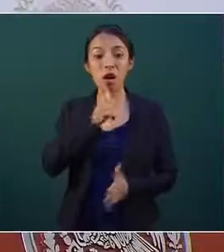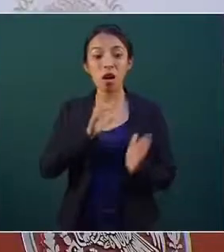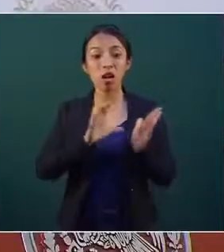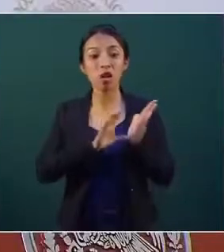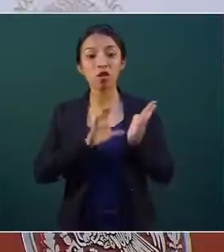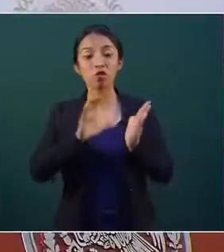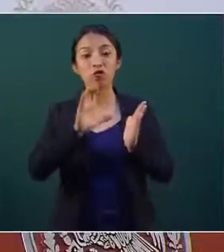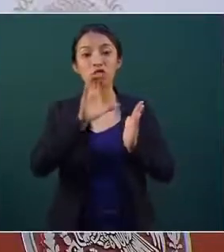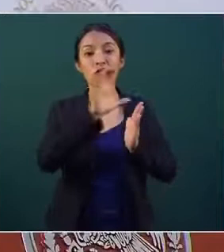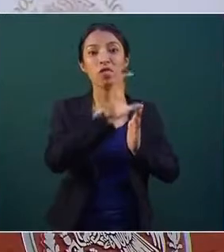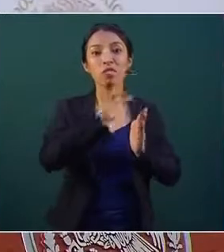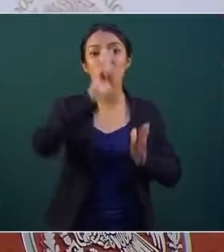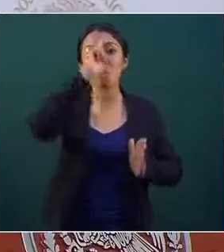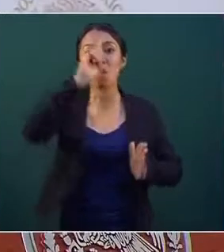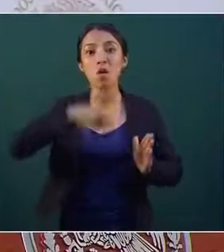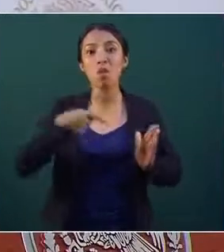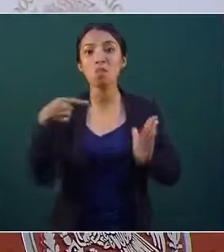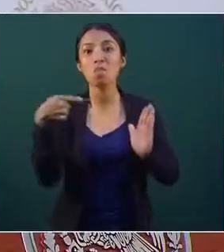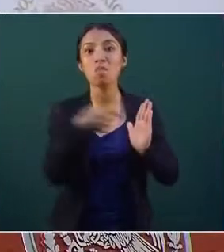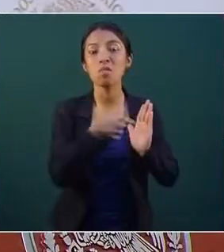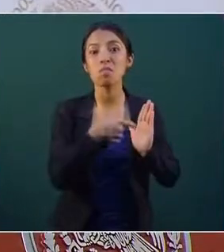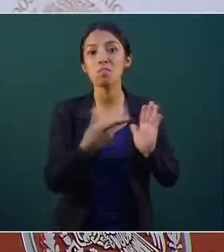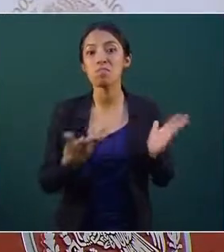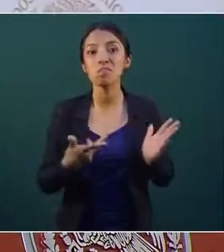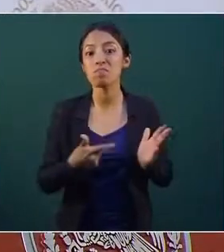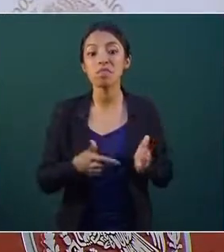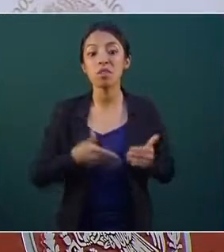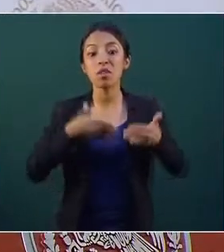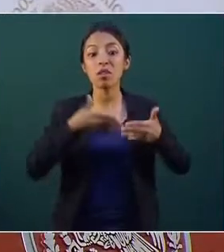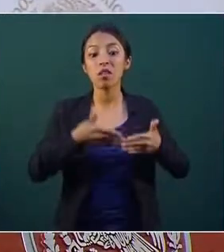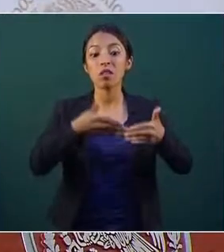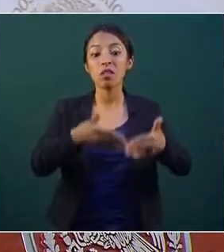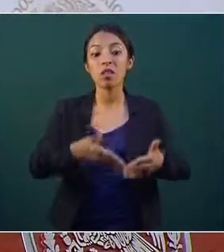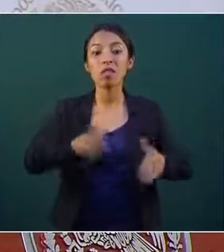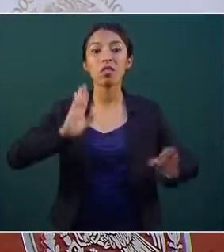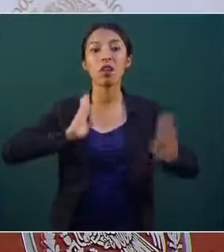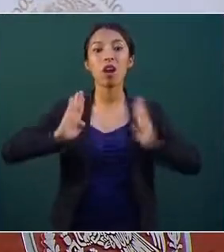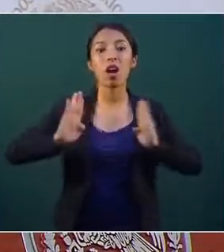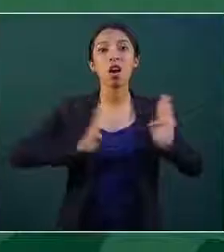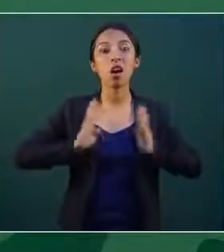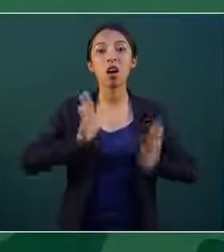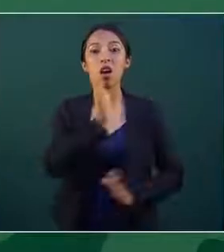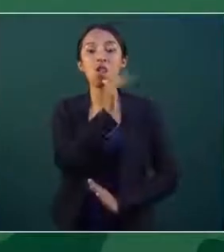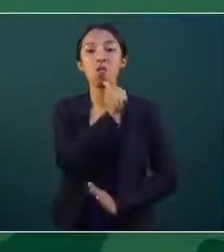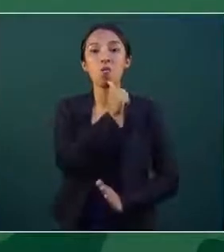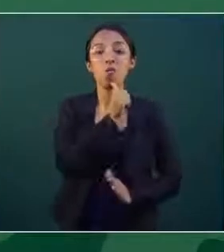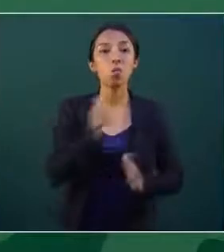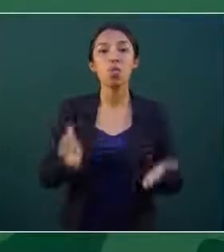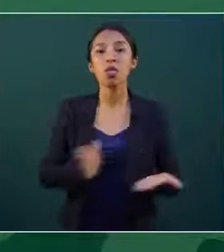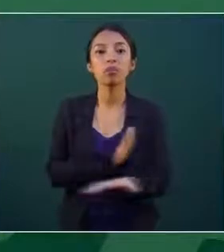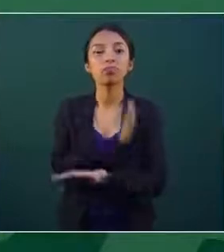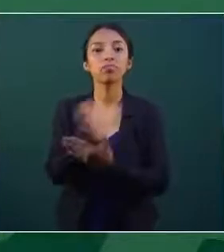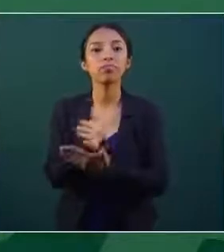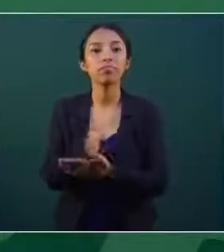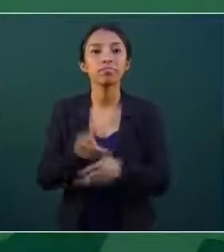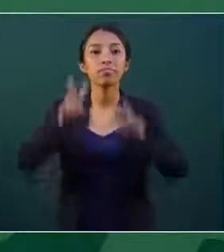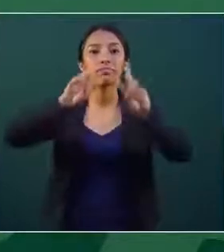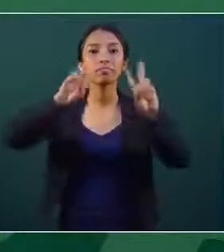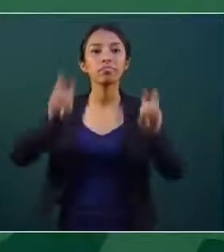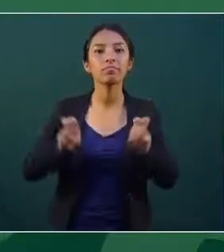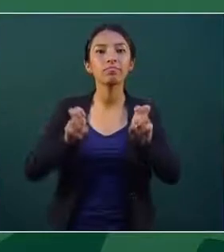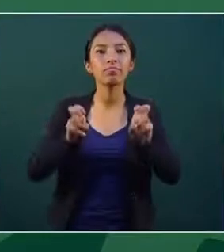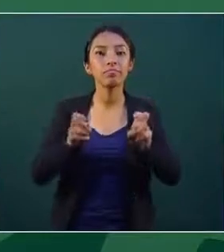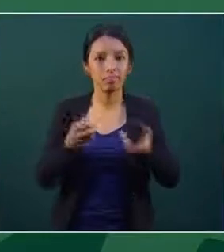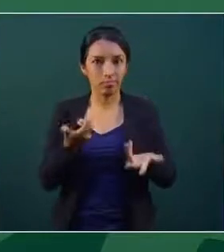constitucionalmente la participación del Ejército y de la Marina en el tema o en el asunto